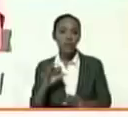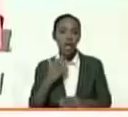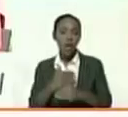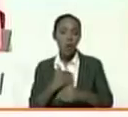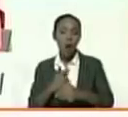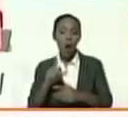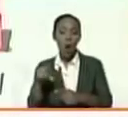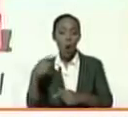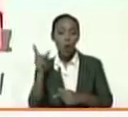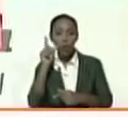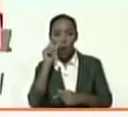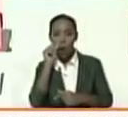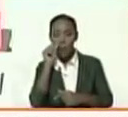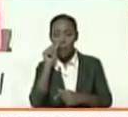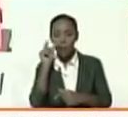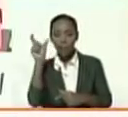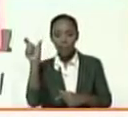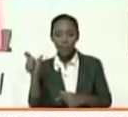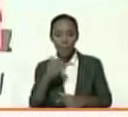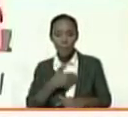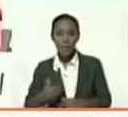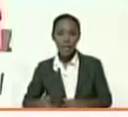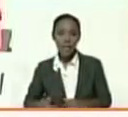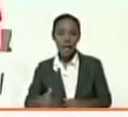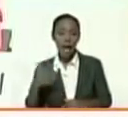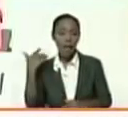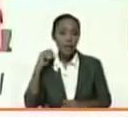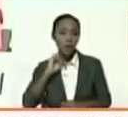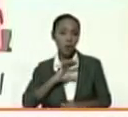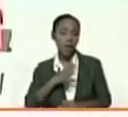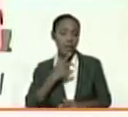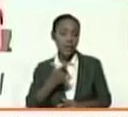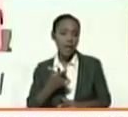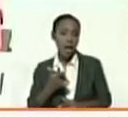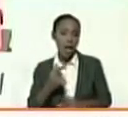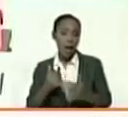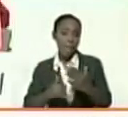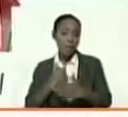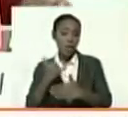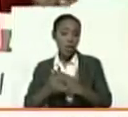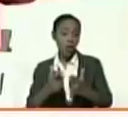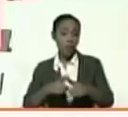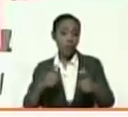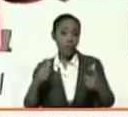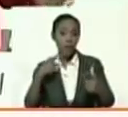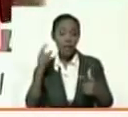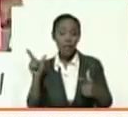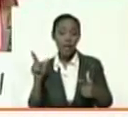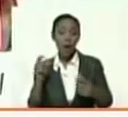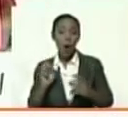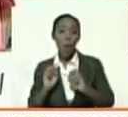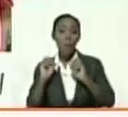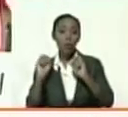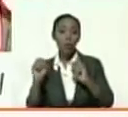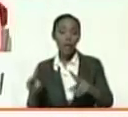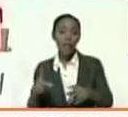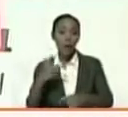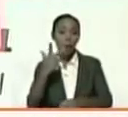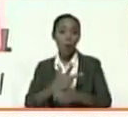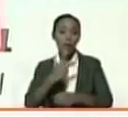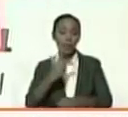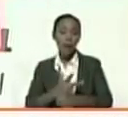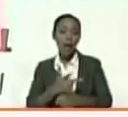del proyecto de emancipación de los pueblos. Pero a Zelaya se le dio la oportunidad de participar en el